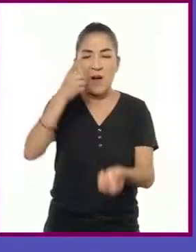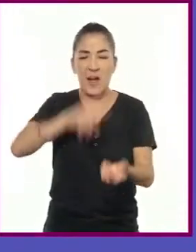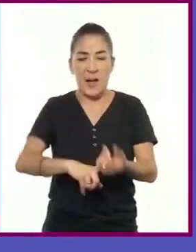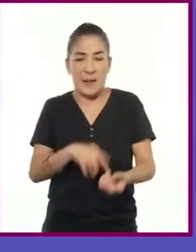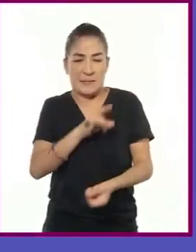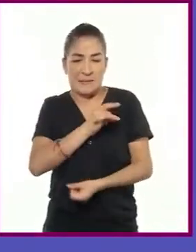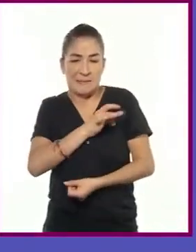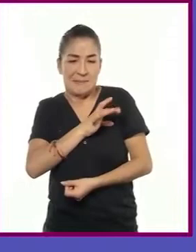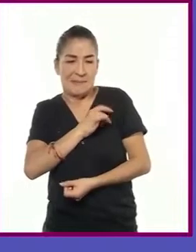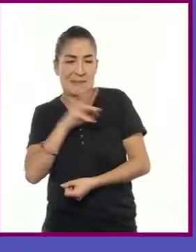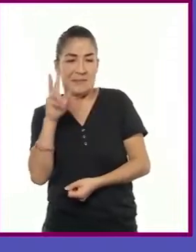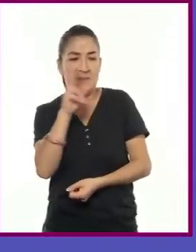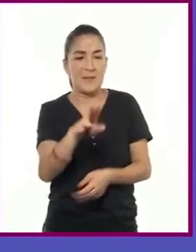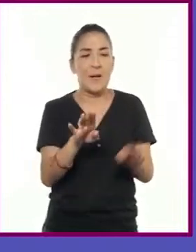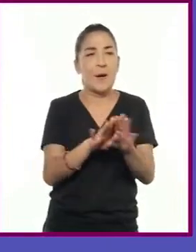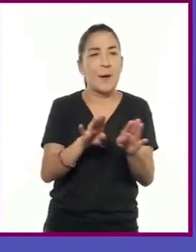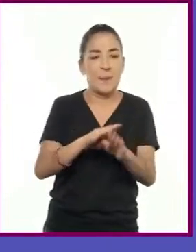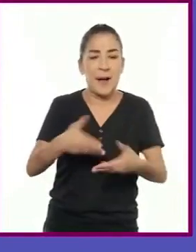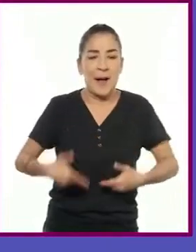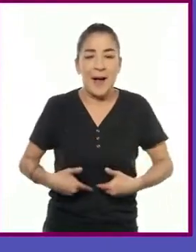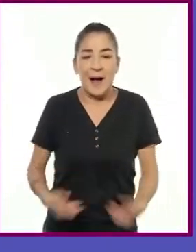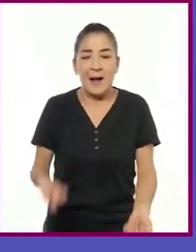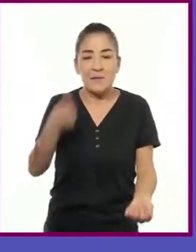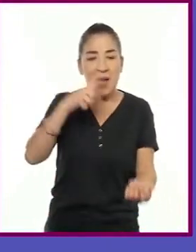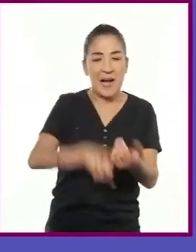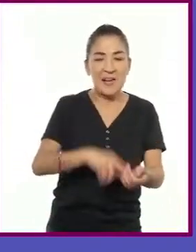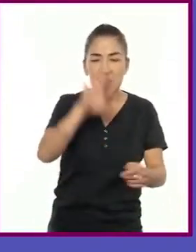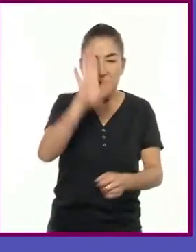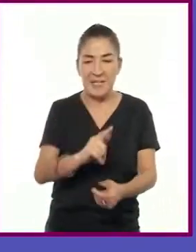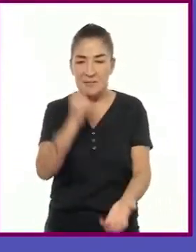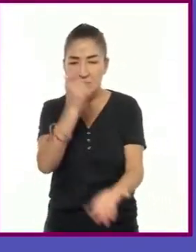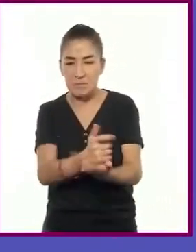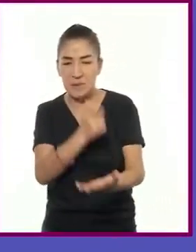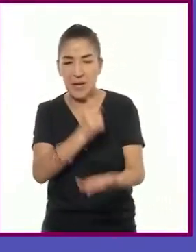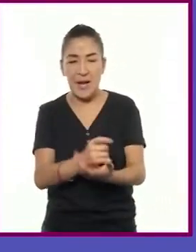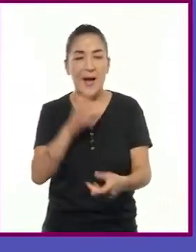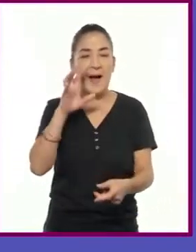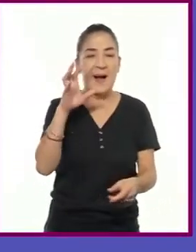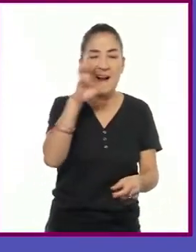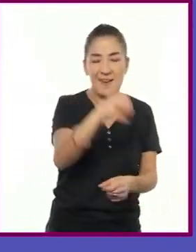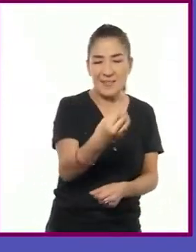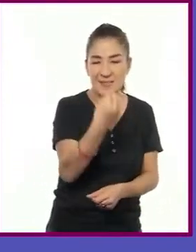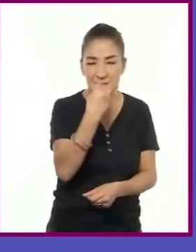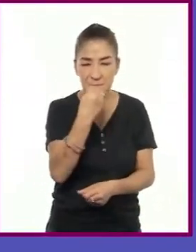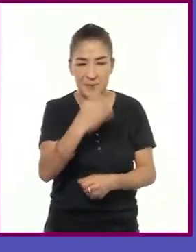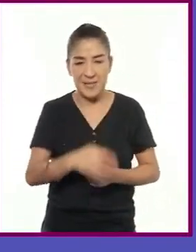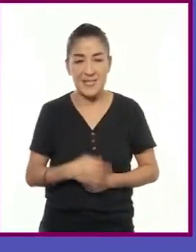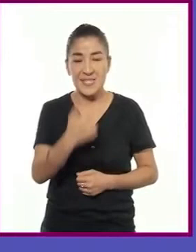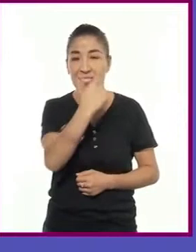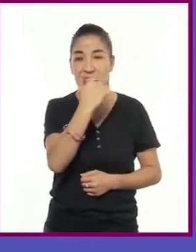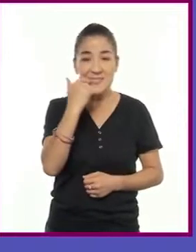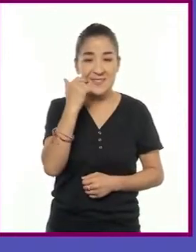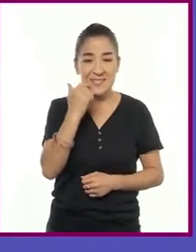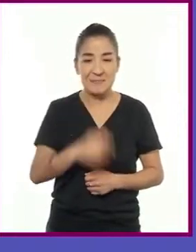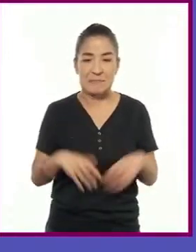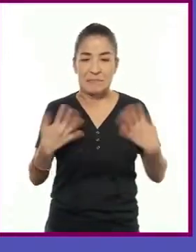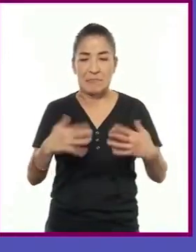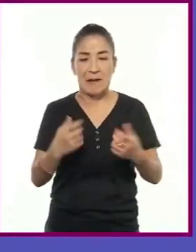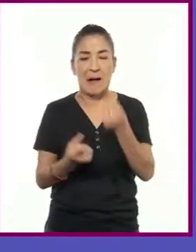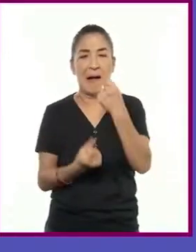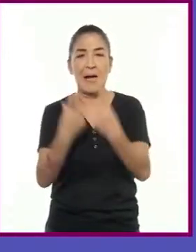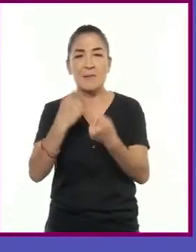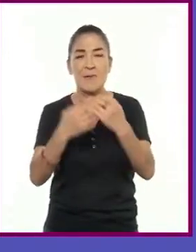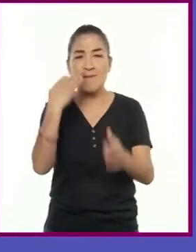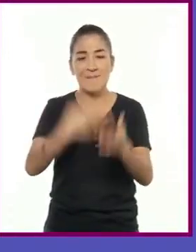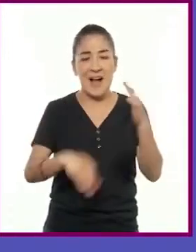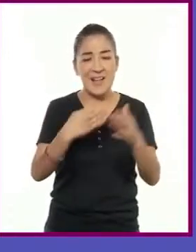boca vecina, que de pura hambre parecía que amenazaba comérselas, los dientes, le faltaban no sé cuántos, y pienso